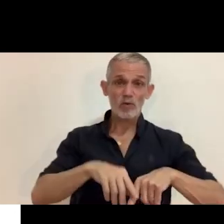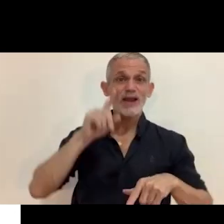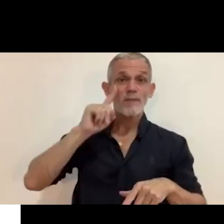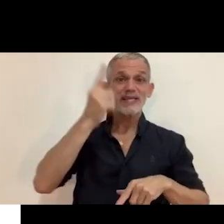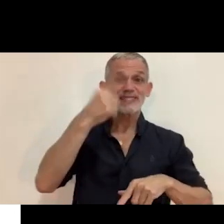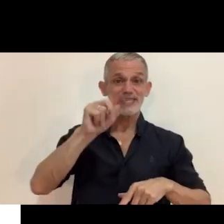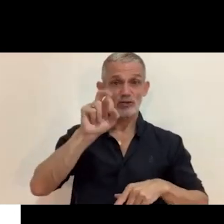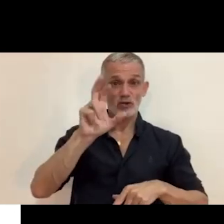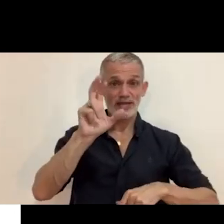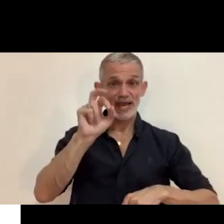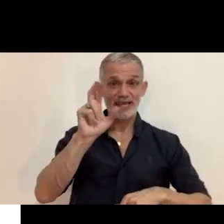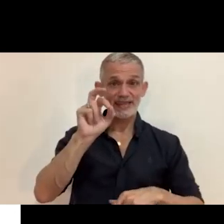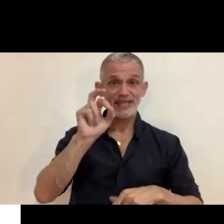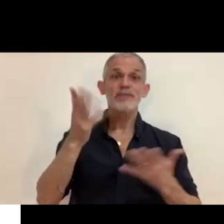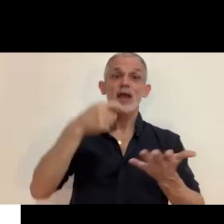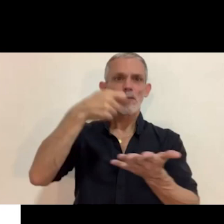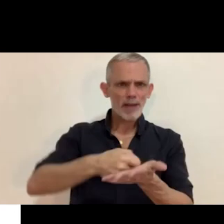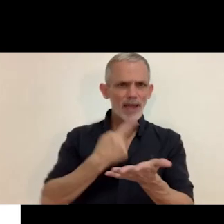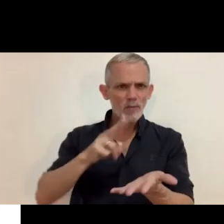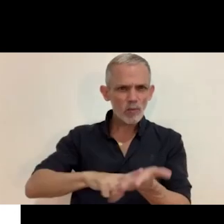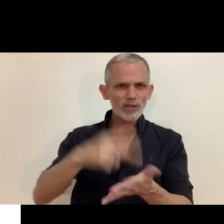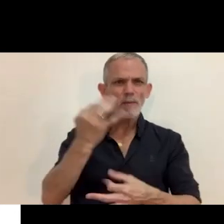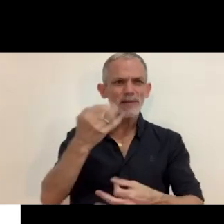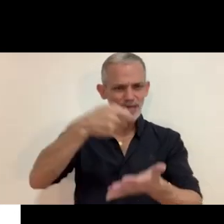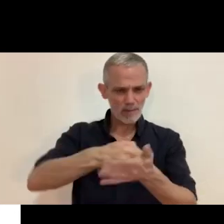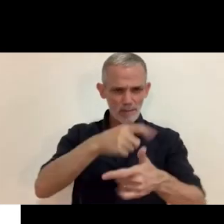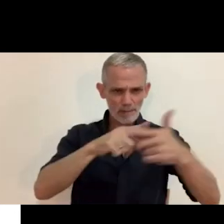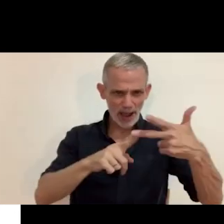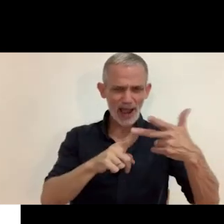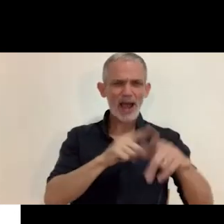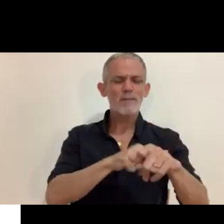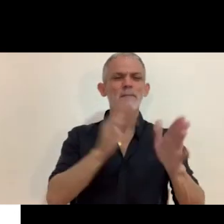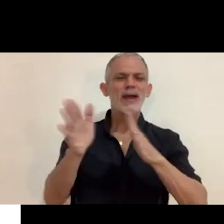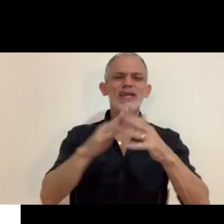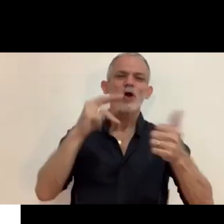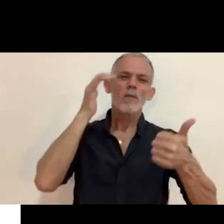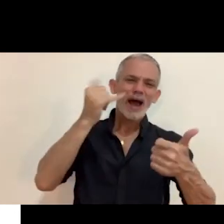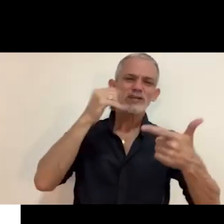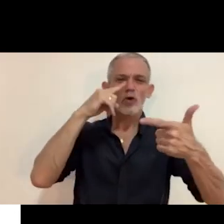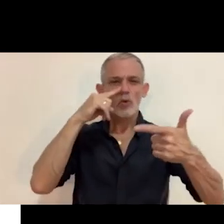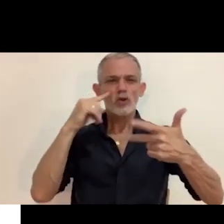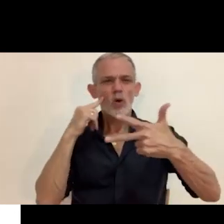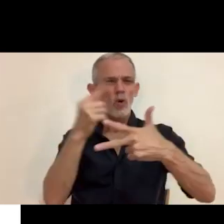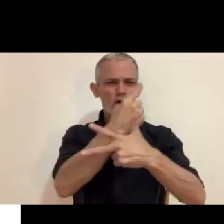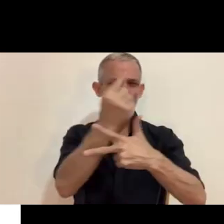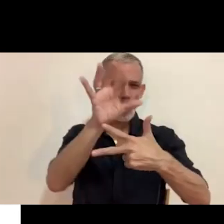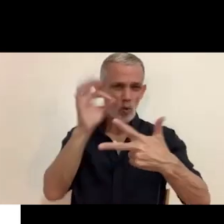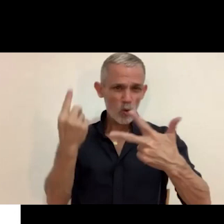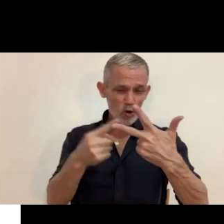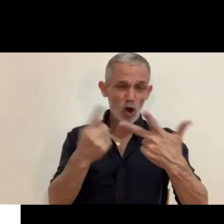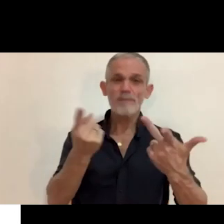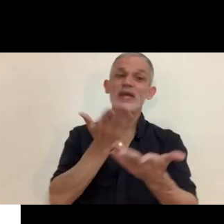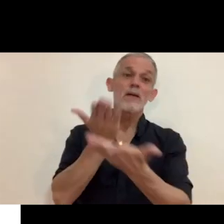1130, que hayan pagado el impuesto especial en los periodos mayo, junio o julio, y que no haya